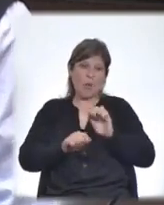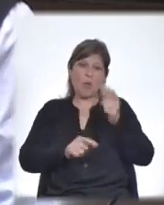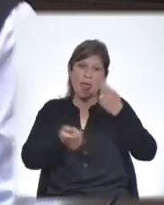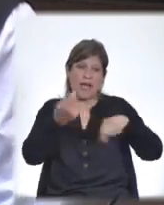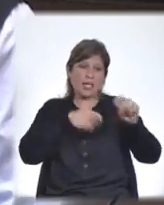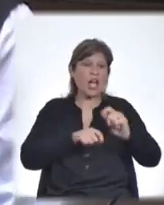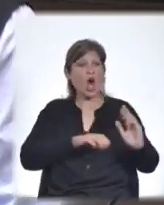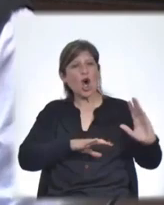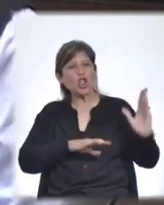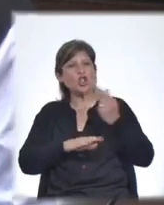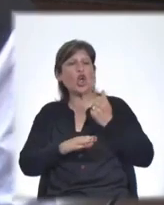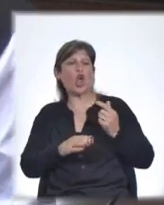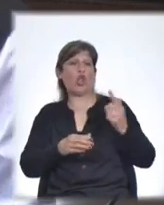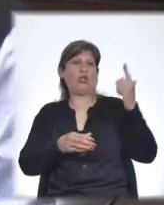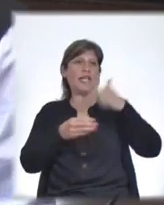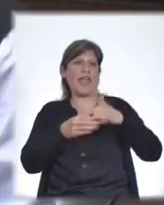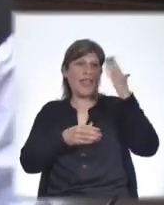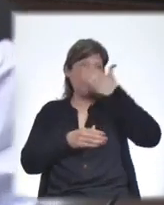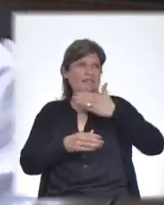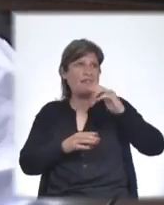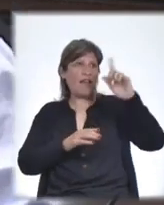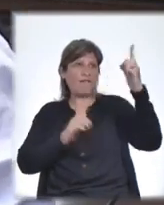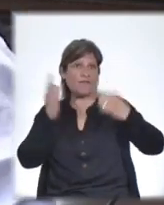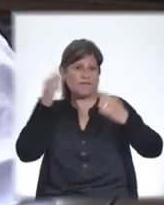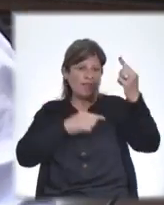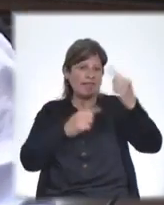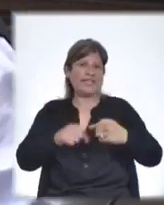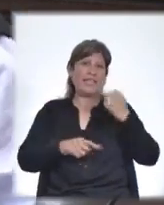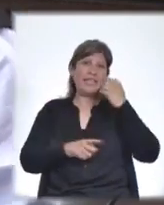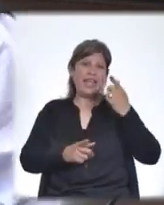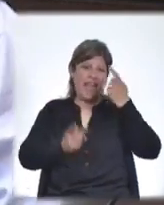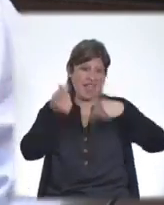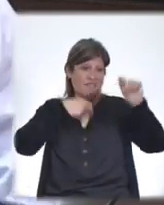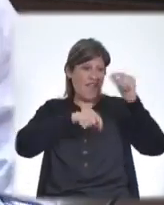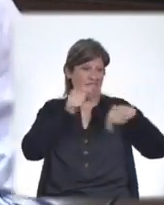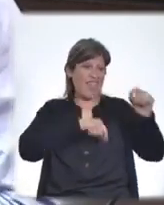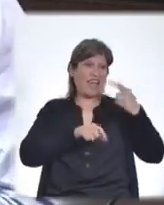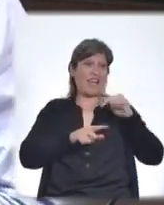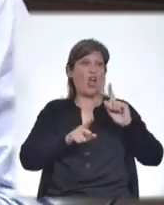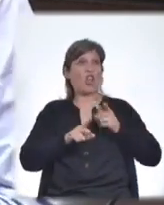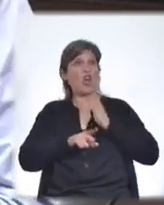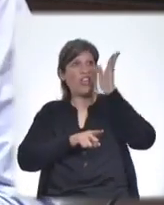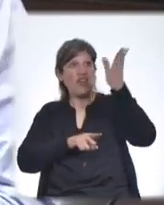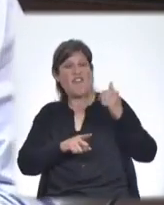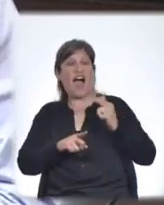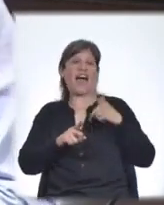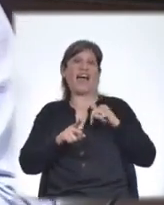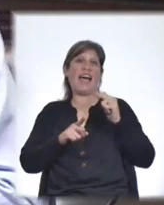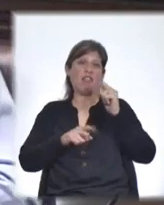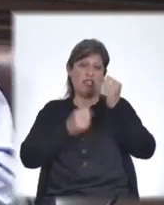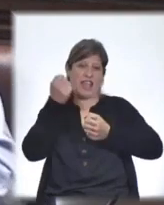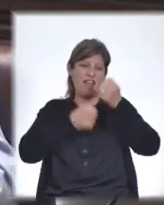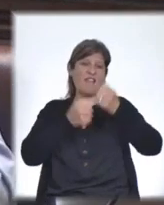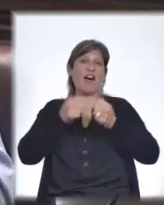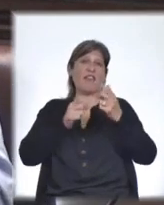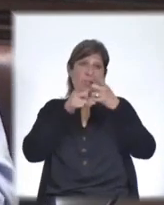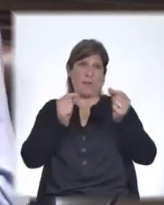derivados del petróleo, venderlos desde el puerto de Montevideo a zona franca donde están las pasteras. Es eso lo que se está consagrando en esta